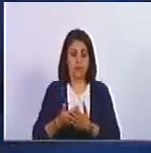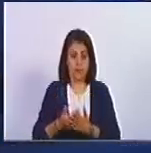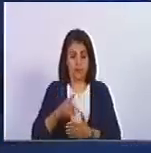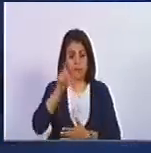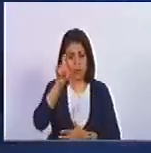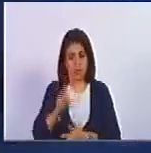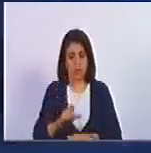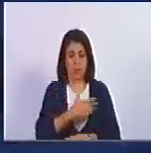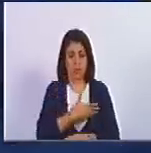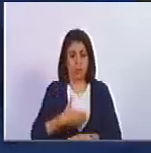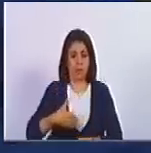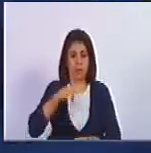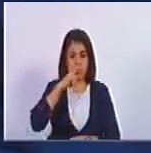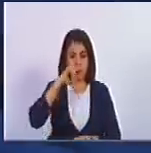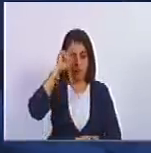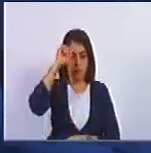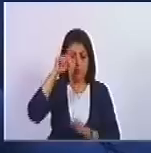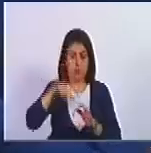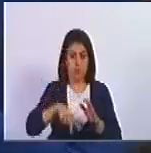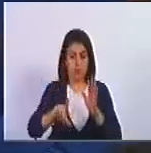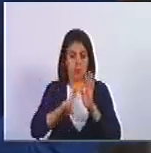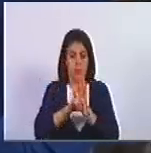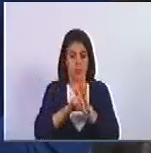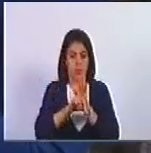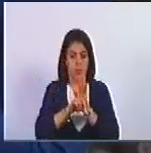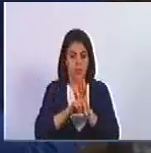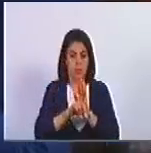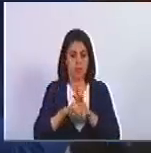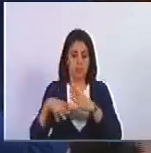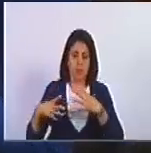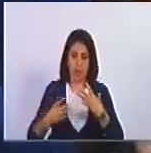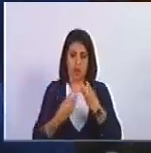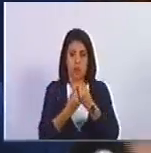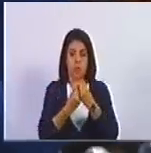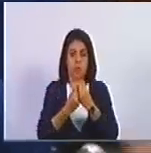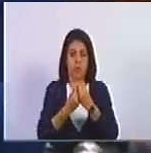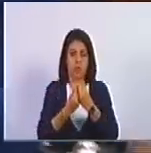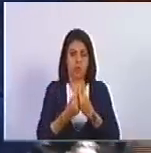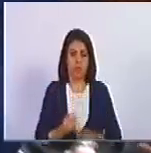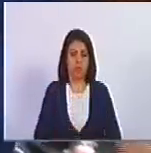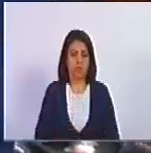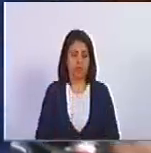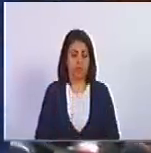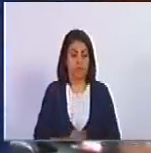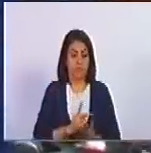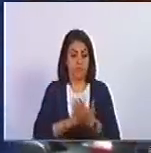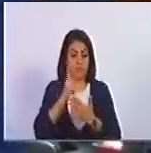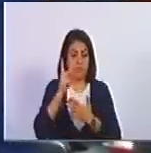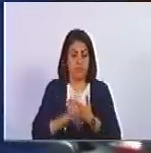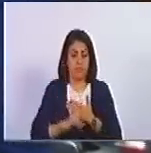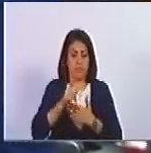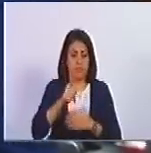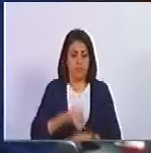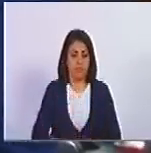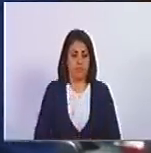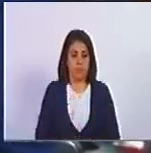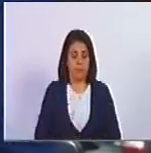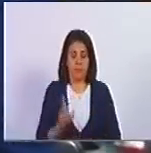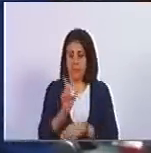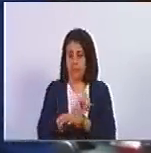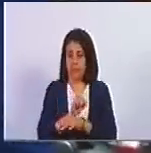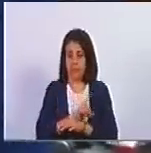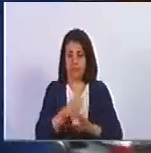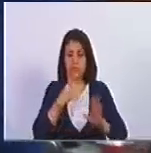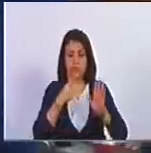Nicolás Maduro Moros. Esta ley viene acompañada de un plan inmediato